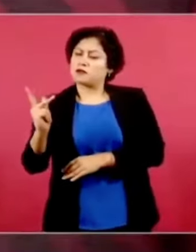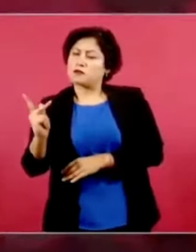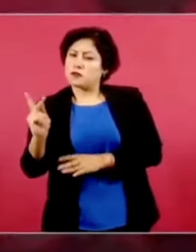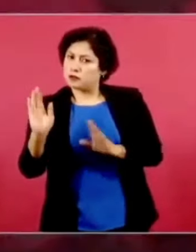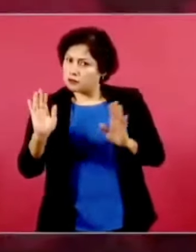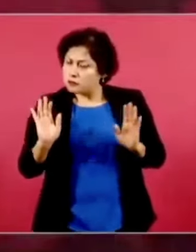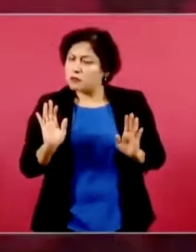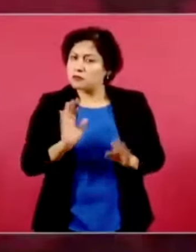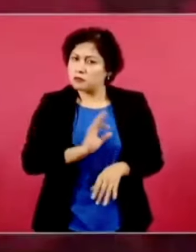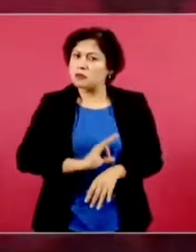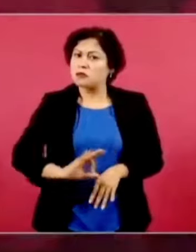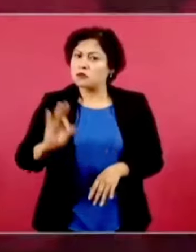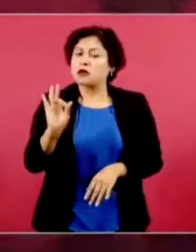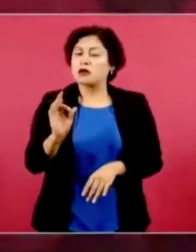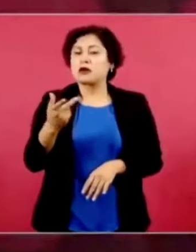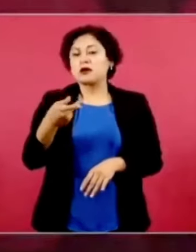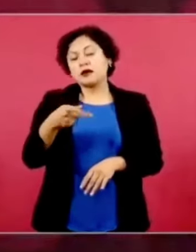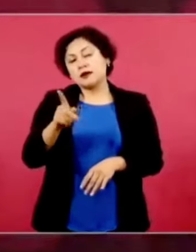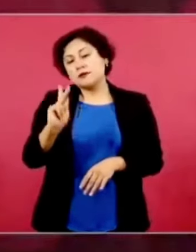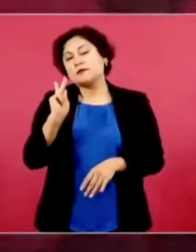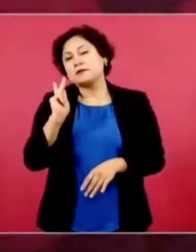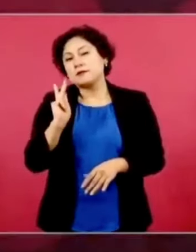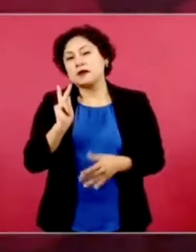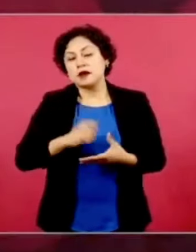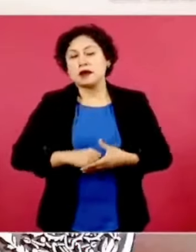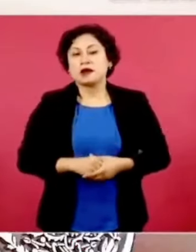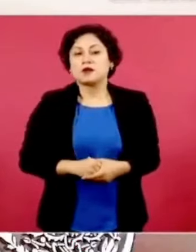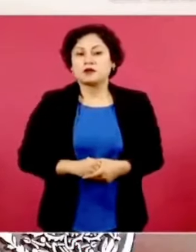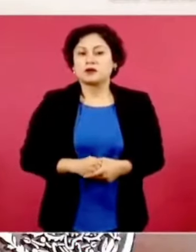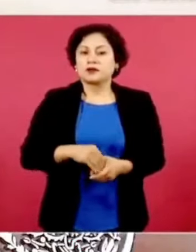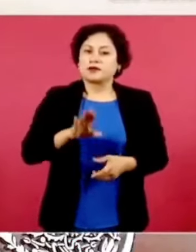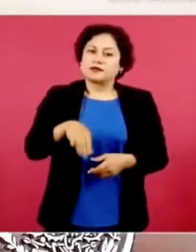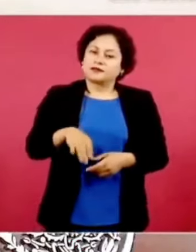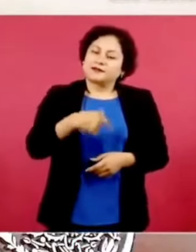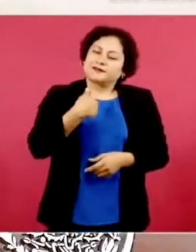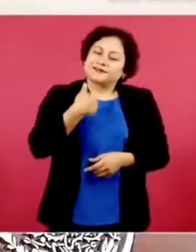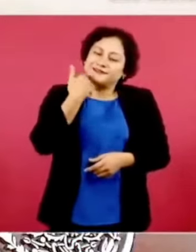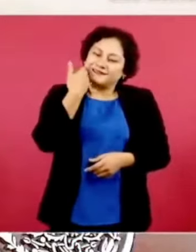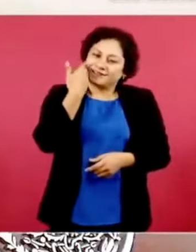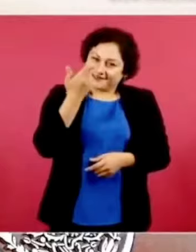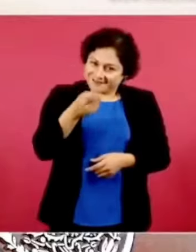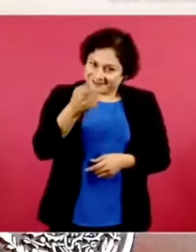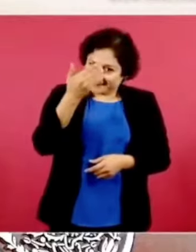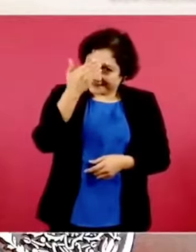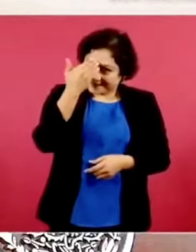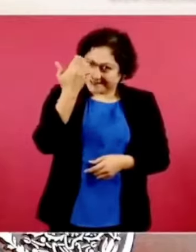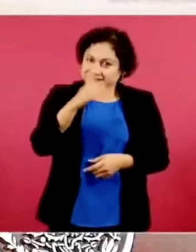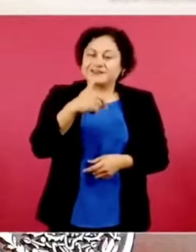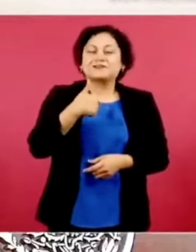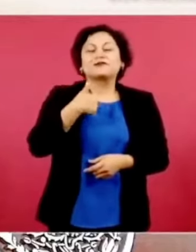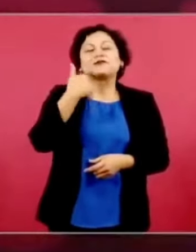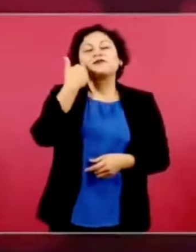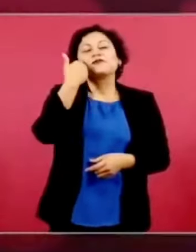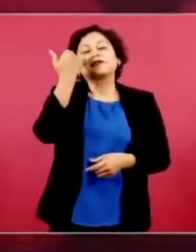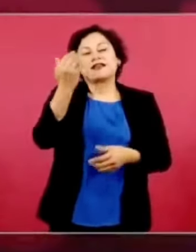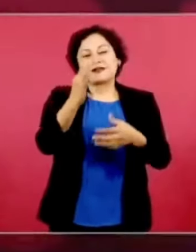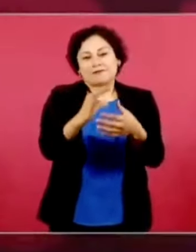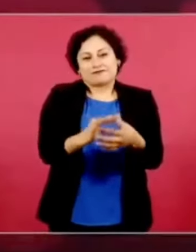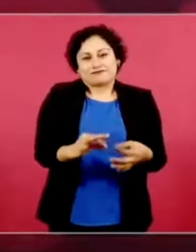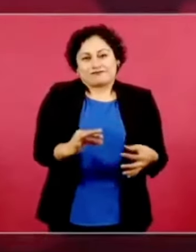pero tendríamos, ¿saben qué me gustaría mucho informar ahora,